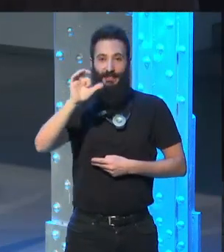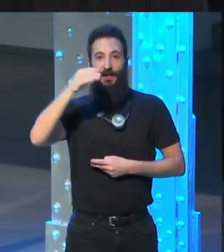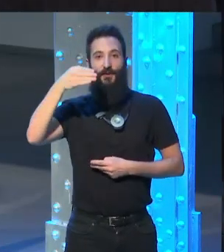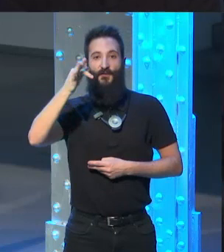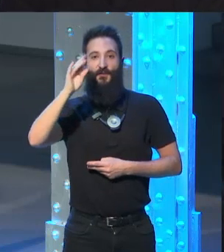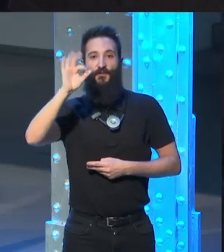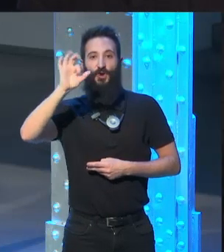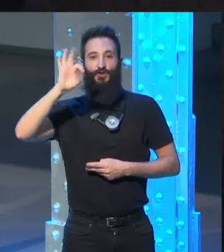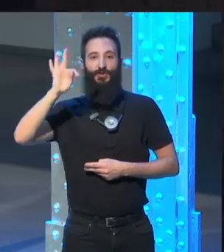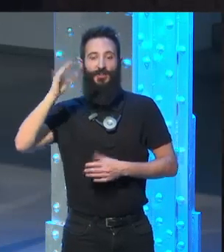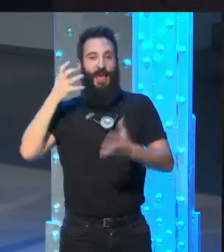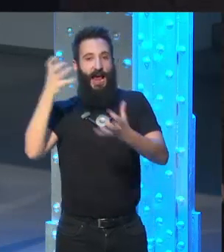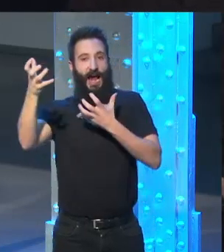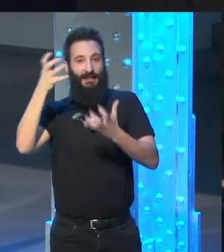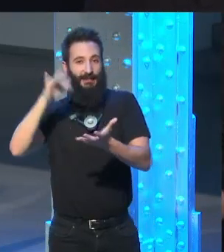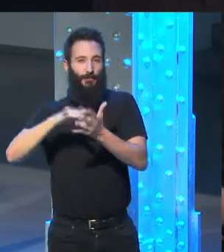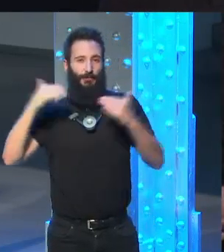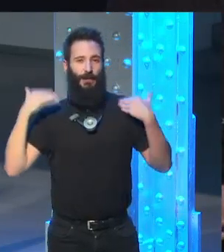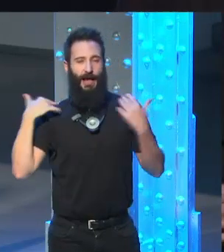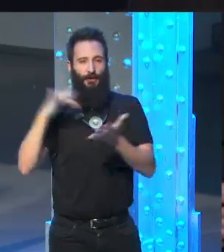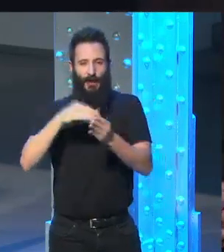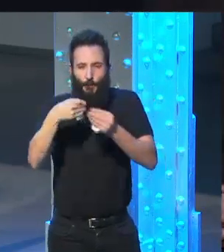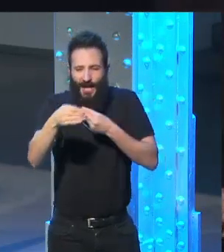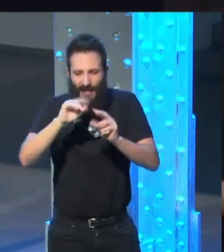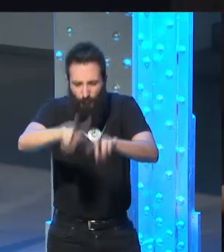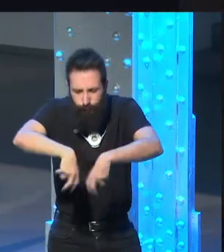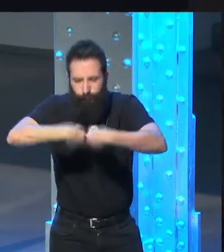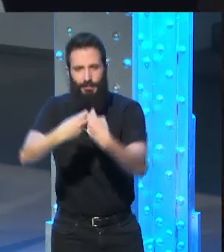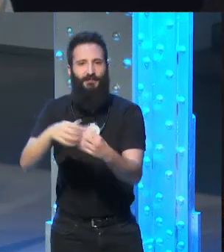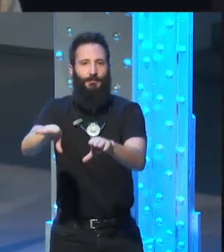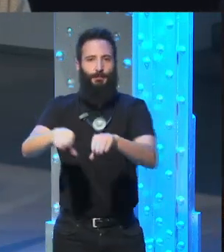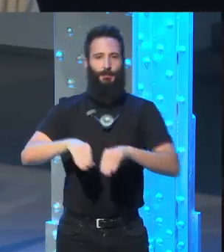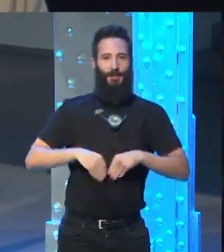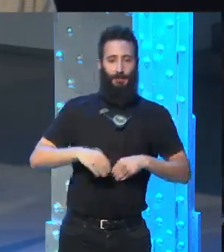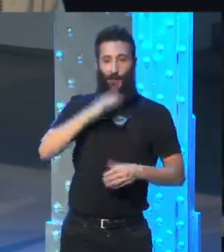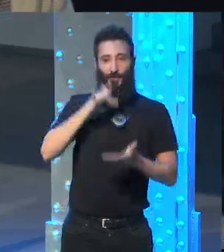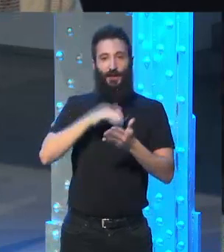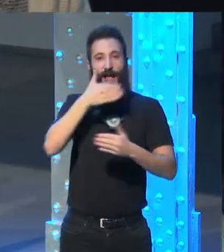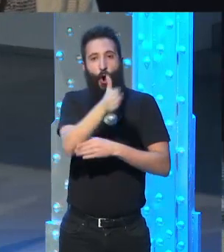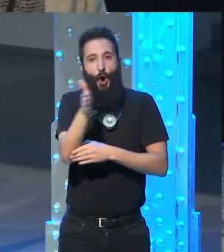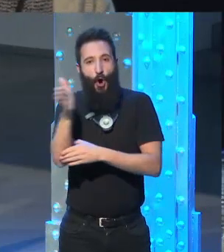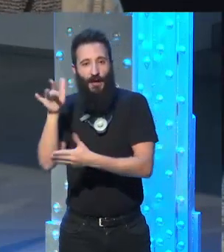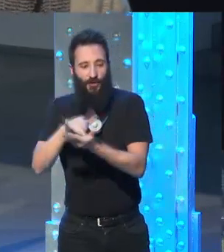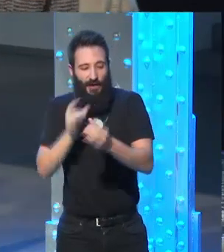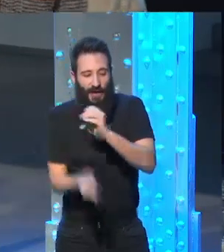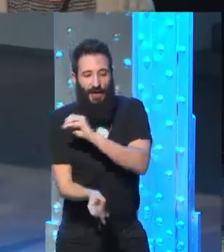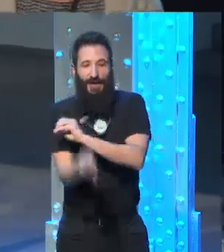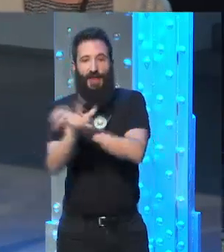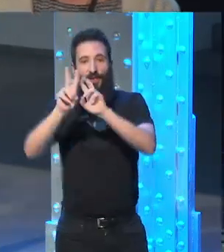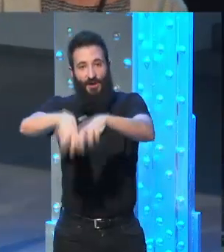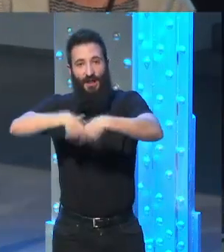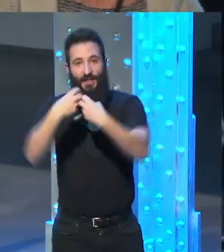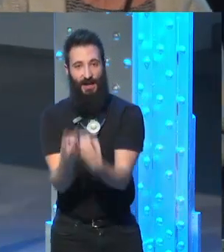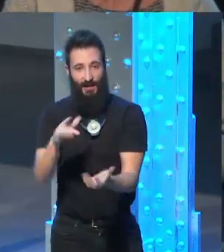que utiliza materiales reciclados. Con la obra Regeneration and Recycling, regeneración y reciclaje, ganaron este segundo